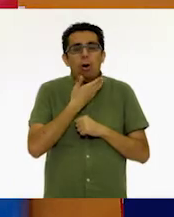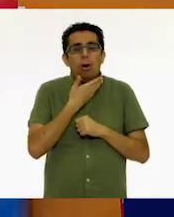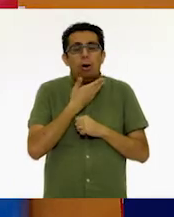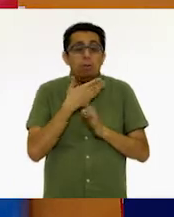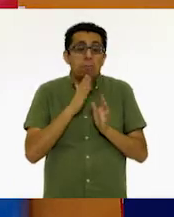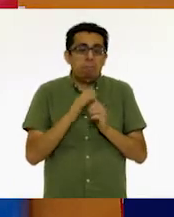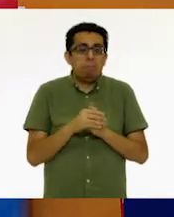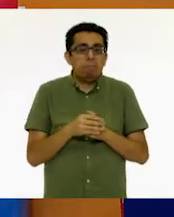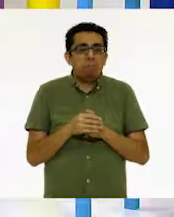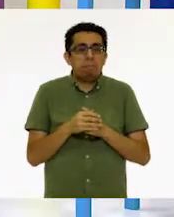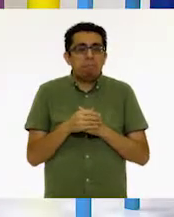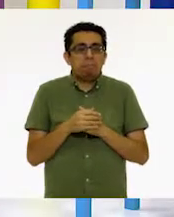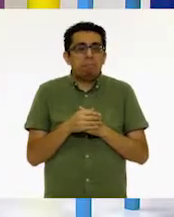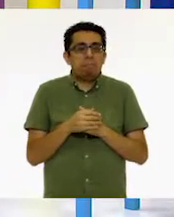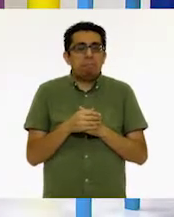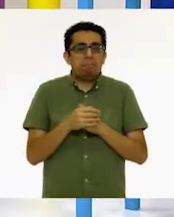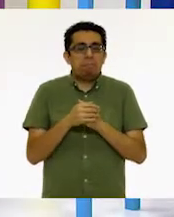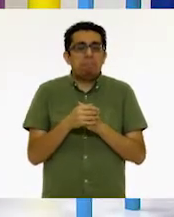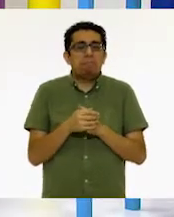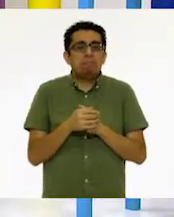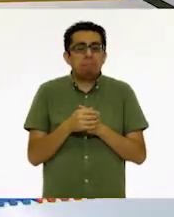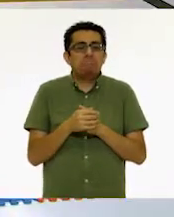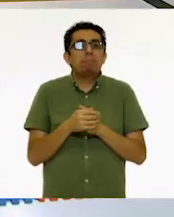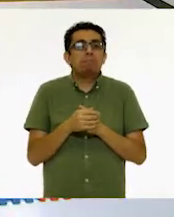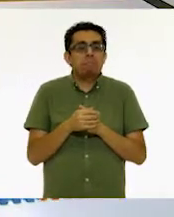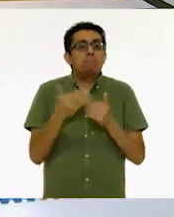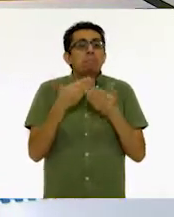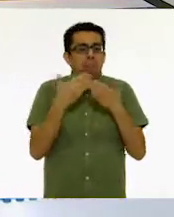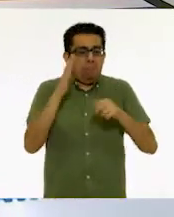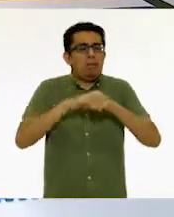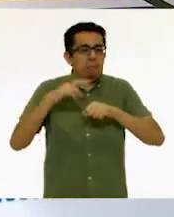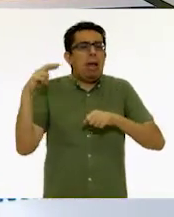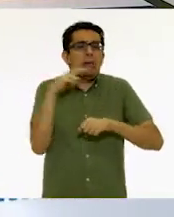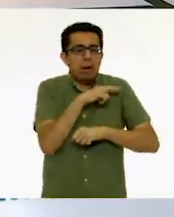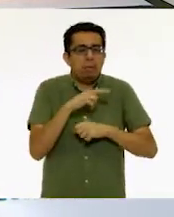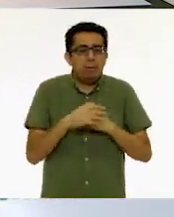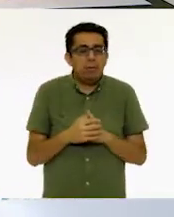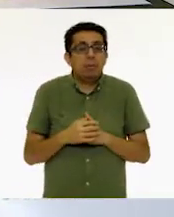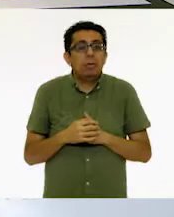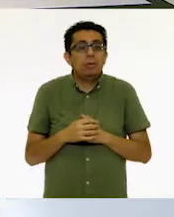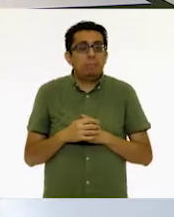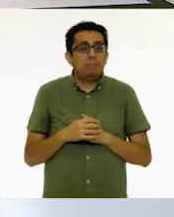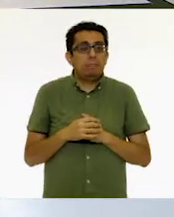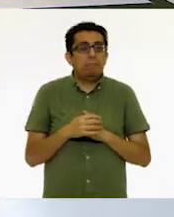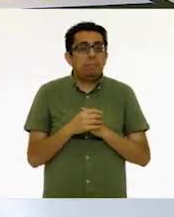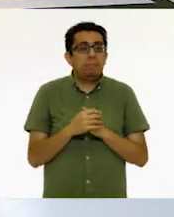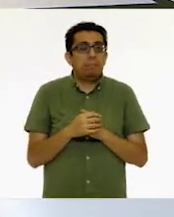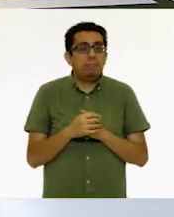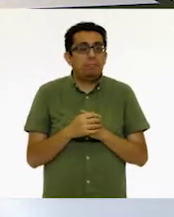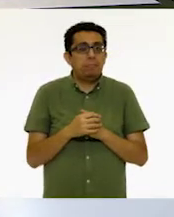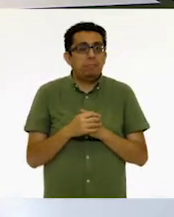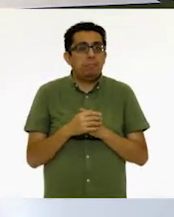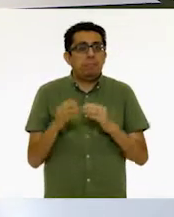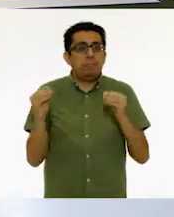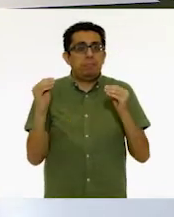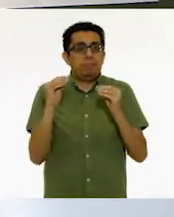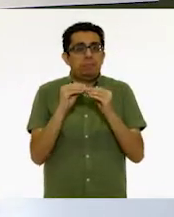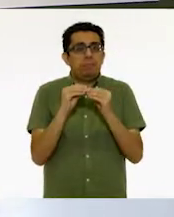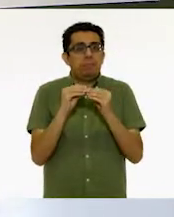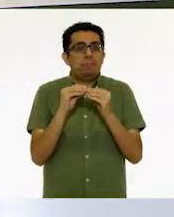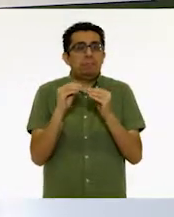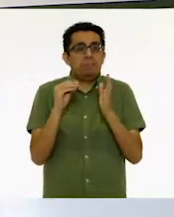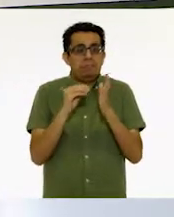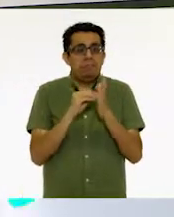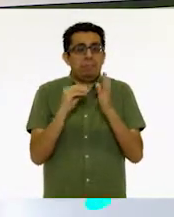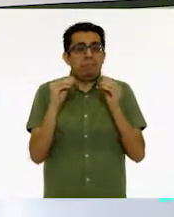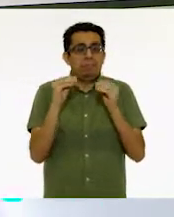Muy bien, lo tengo. Sí. Vamos a hacerlo un poquito más rápido, ¿ok? Ay. Una, dos, tres. Pica